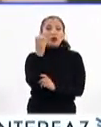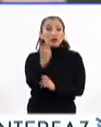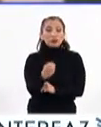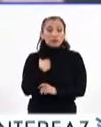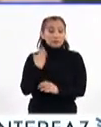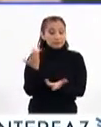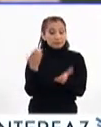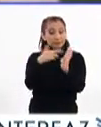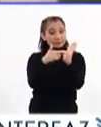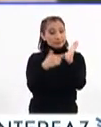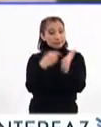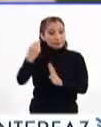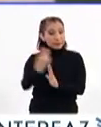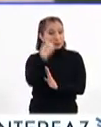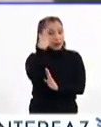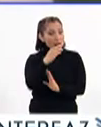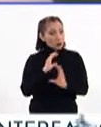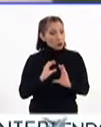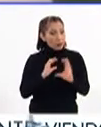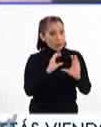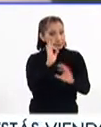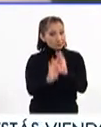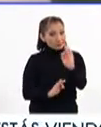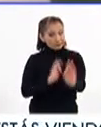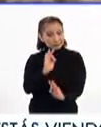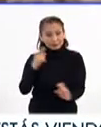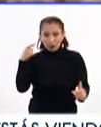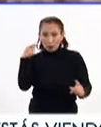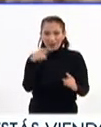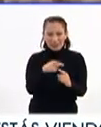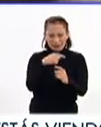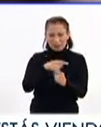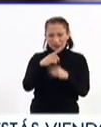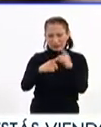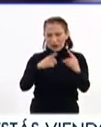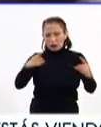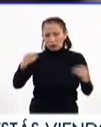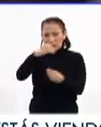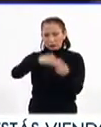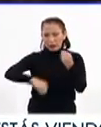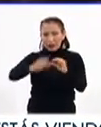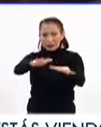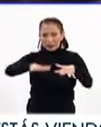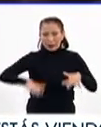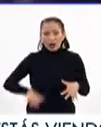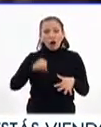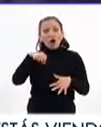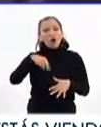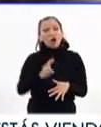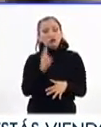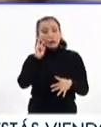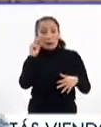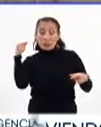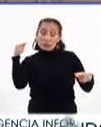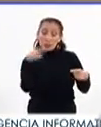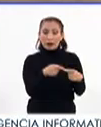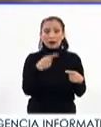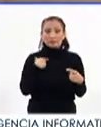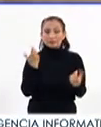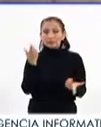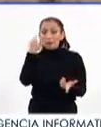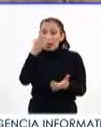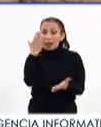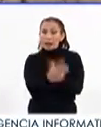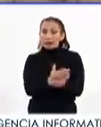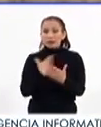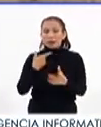como exigir medidas urgentes para su conservación. En los Objetivos de Desarrollo Sostenible de la Asamblea de la ONU, figura específicamente la meta de